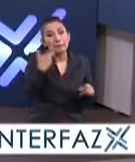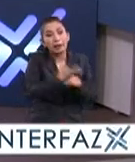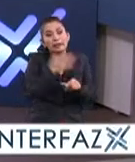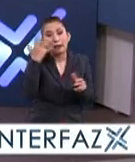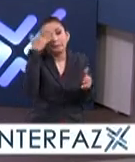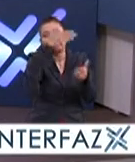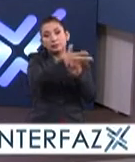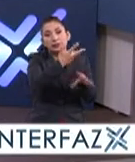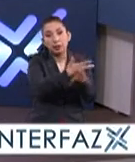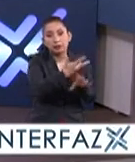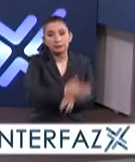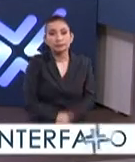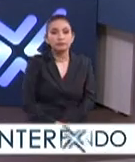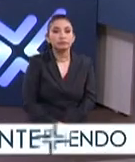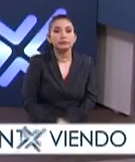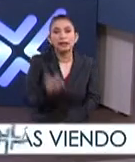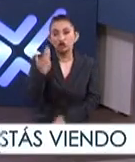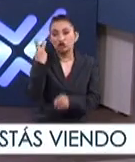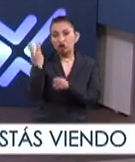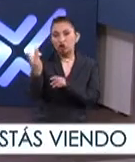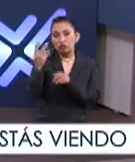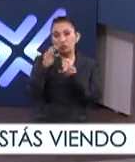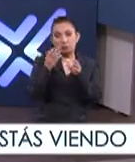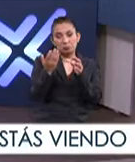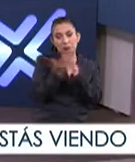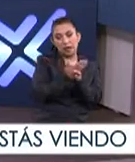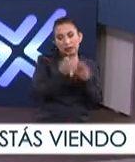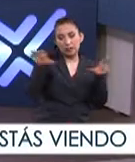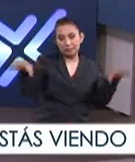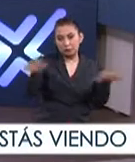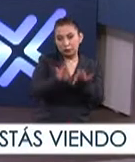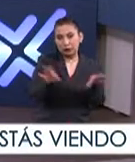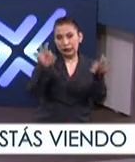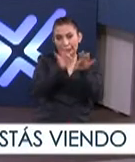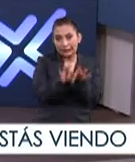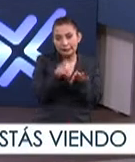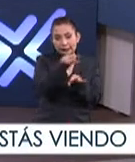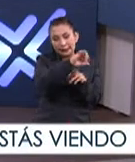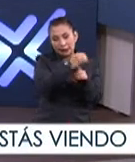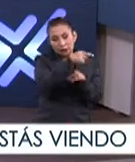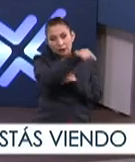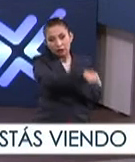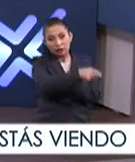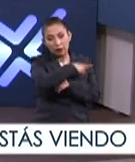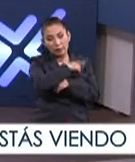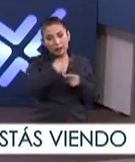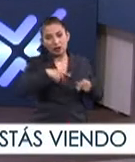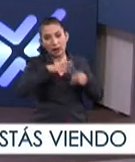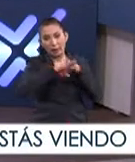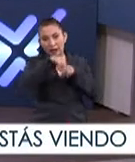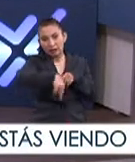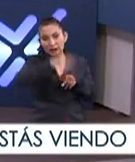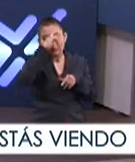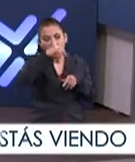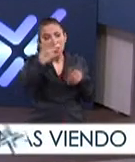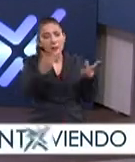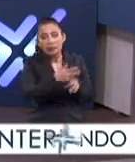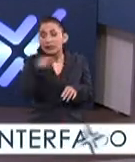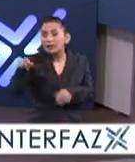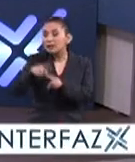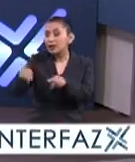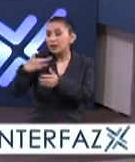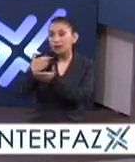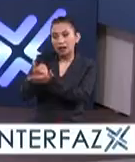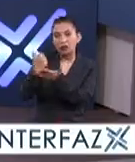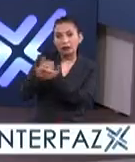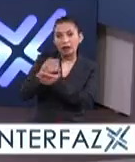derechos básicos. Pues estas son dos etapas muy importantes. Por un lado, la situación que tienen los migrantes aquí en México y los diferentes